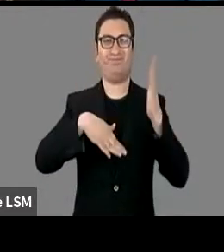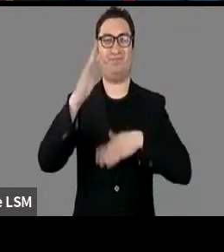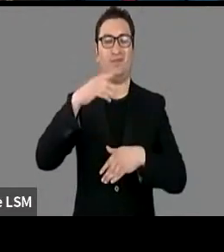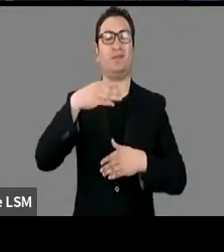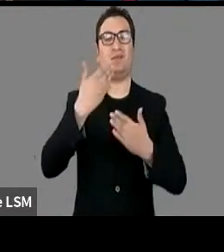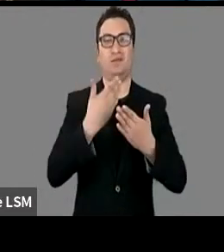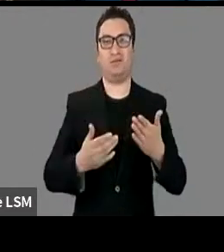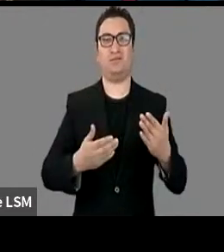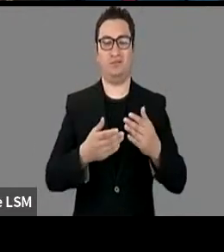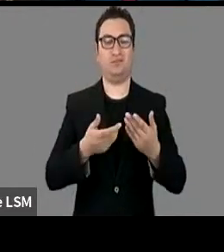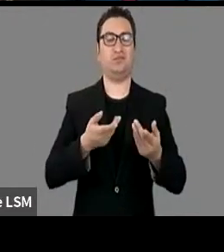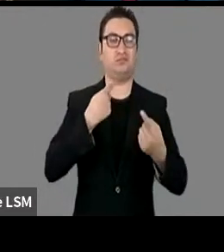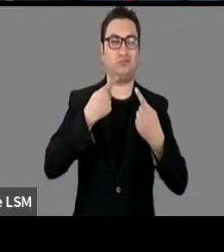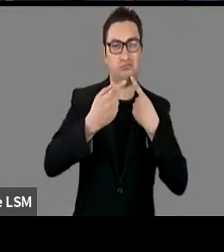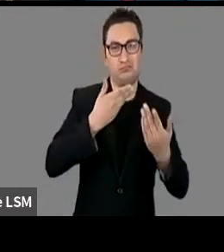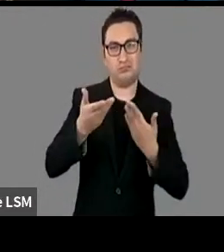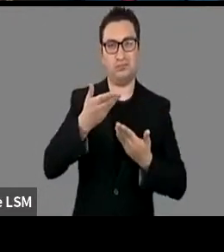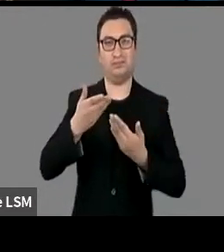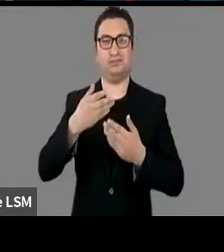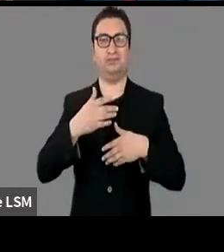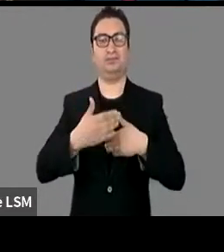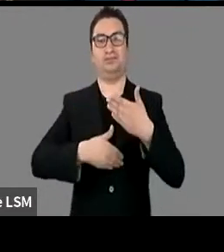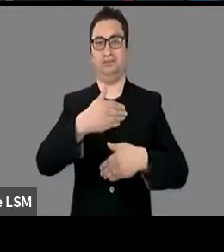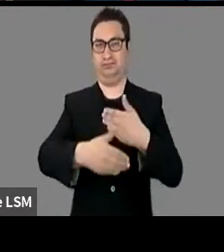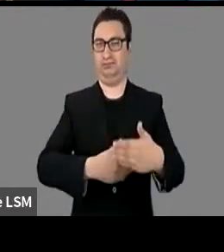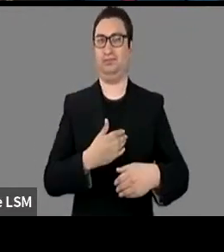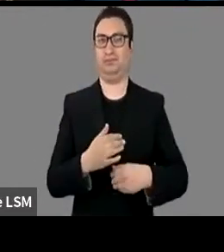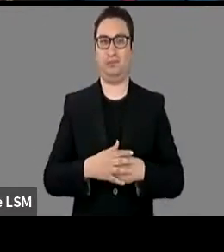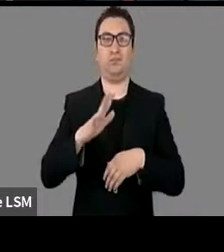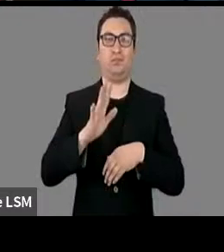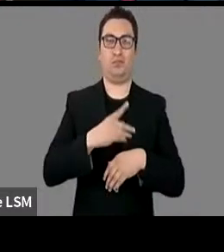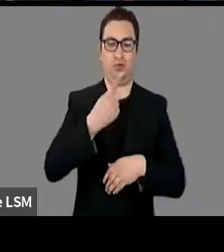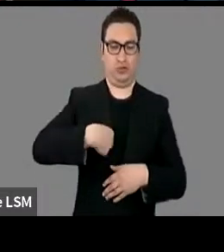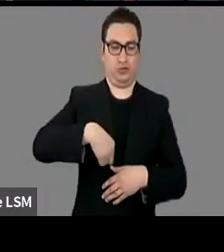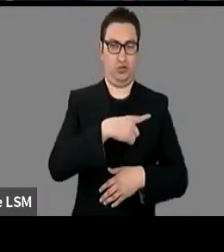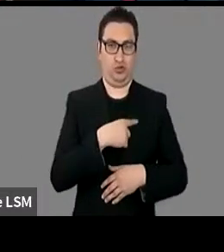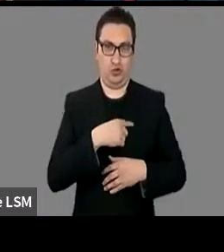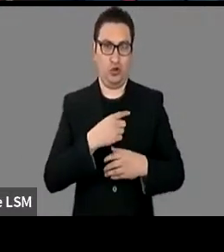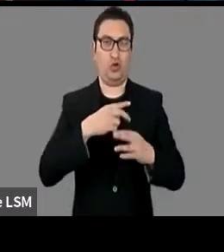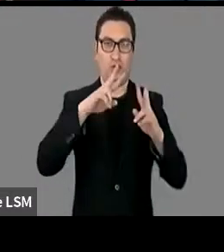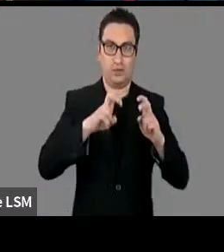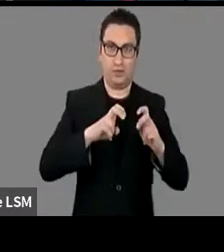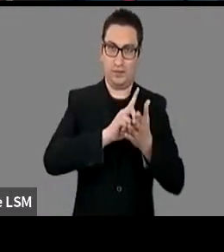desarrollen, porque nada de nosotras sin nosotros. Muchísimas gracias.